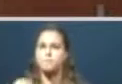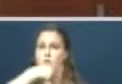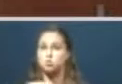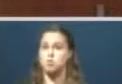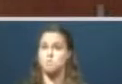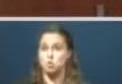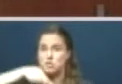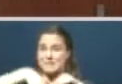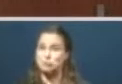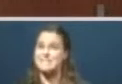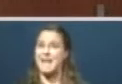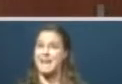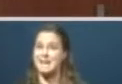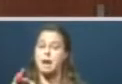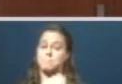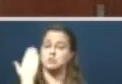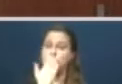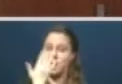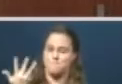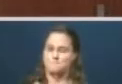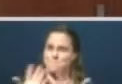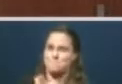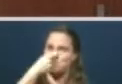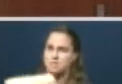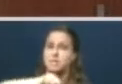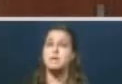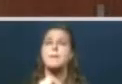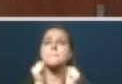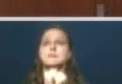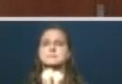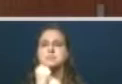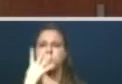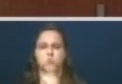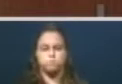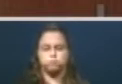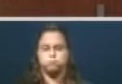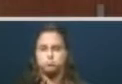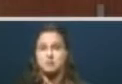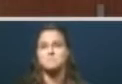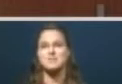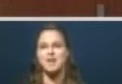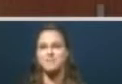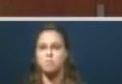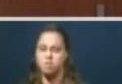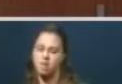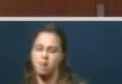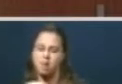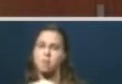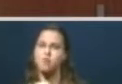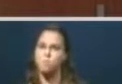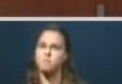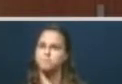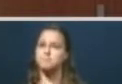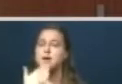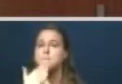transporte de uso general y el escolar lo que hemos hecho ya en 24 rutas y hemos garantizado la movilidad por medios alternativos en